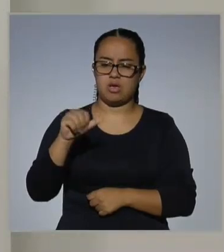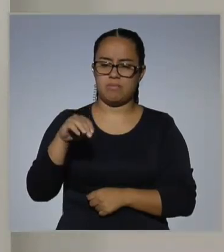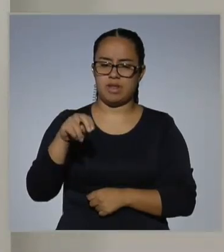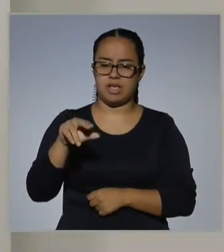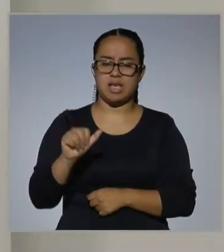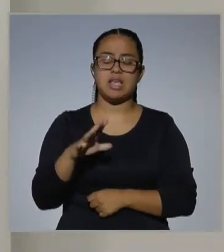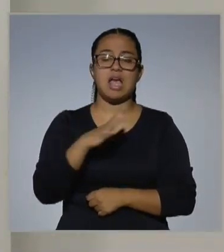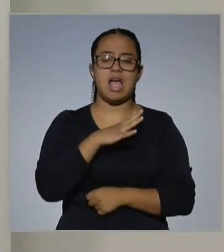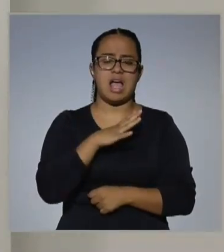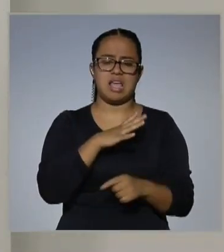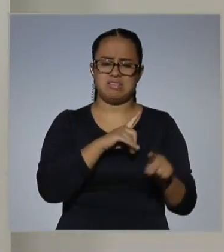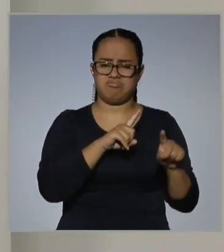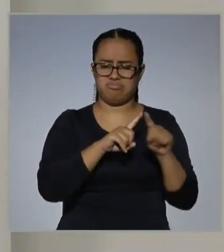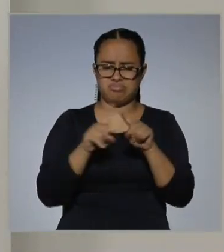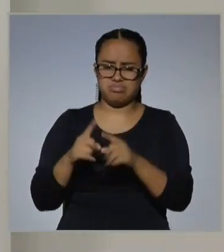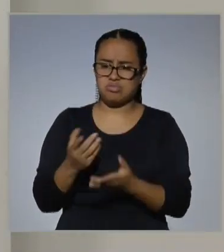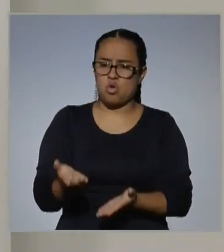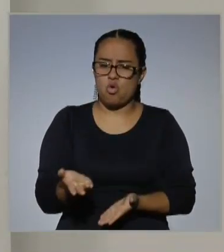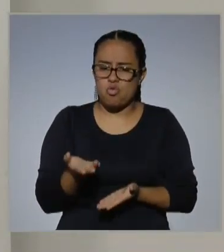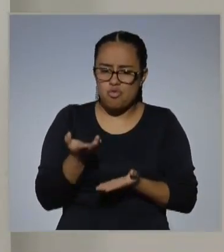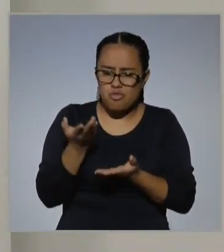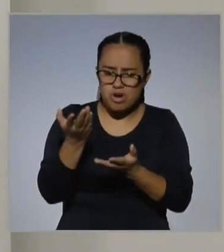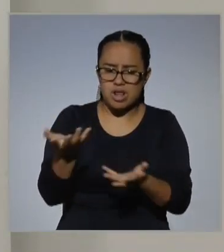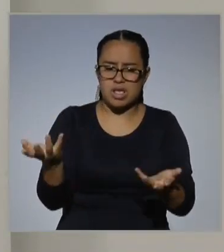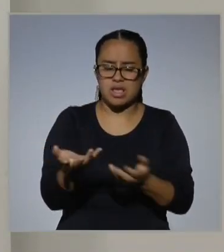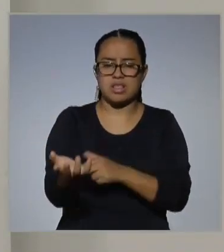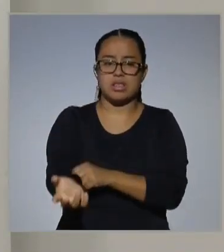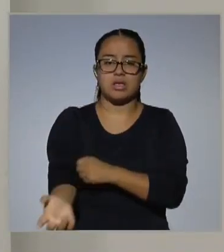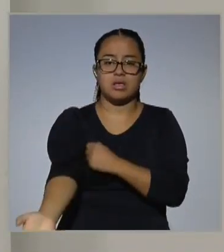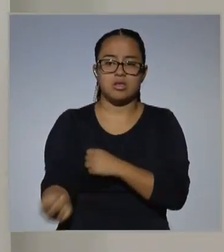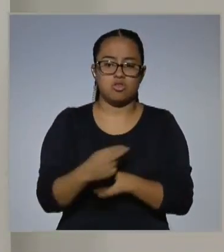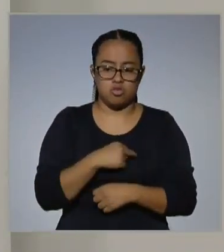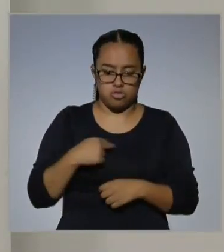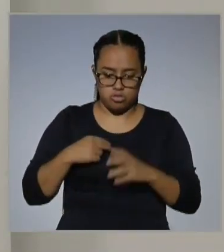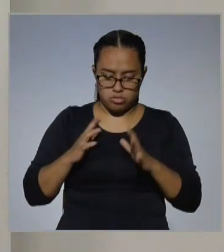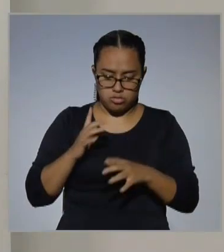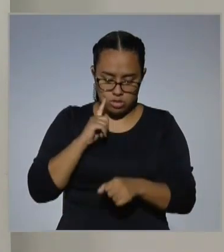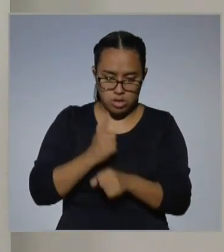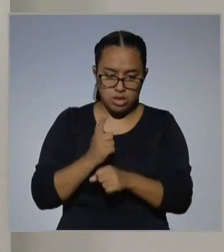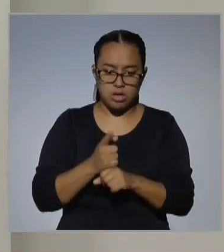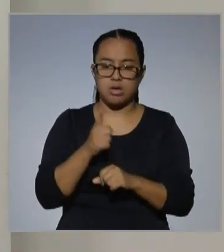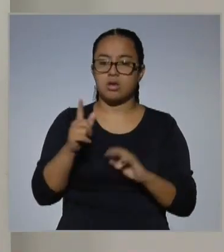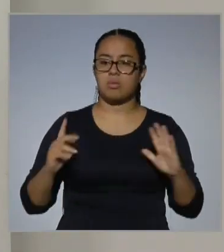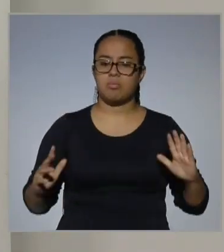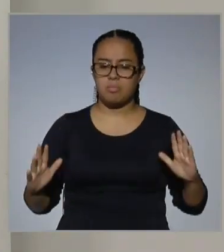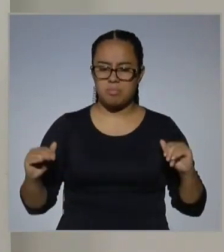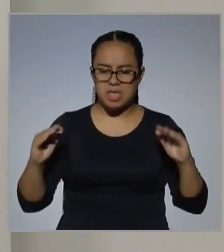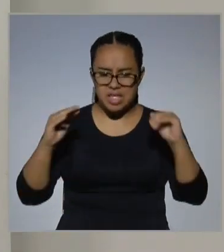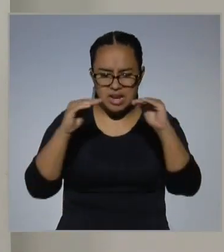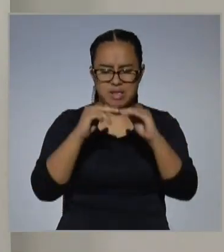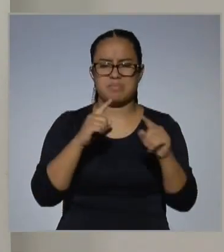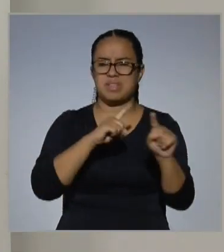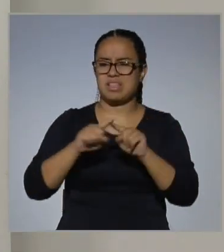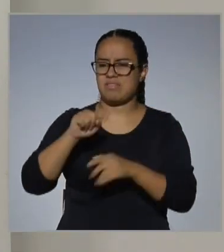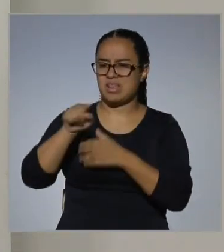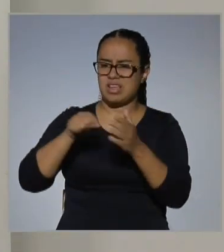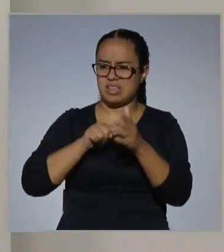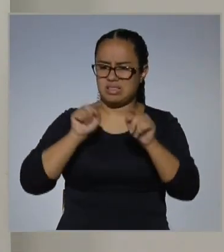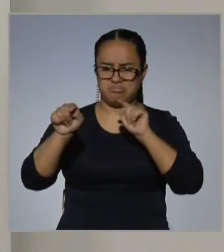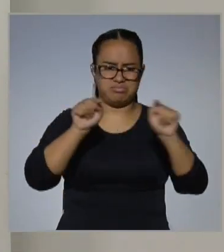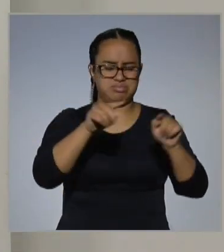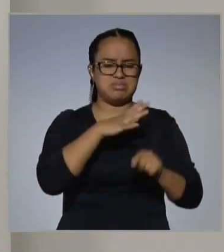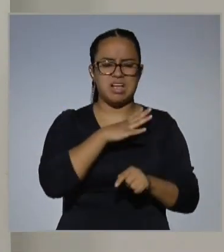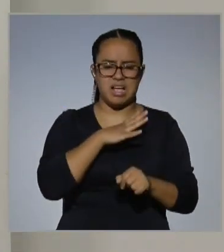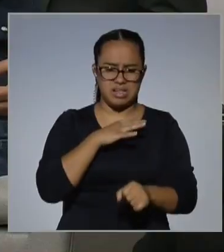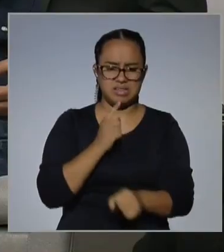una cantidad de ofrendas que hemos descubierto en las pirámides, en las distintas zonas arqueológicas del